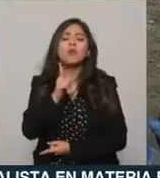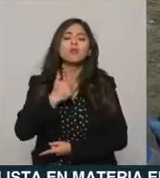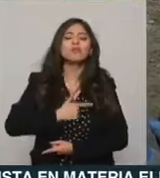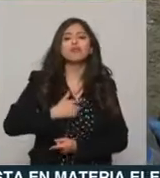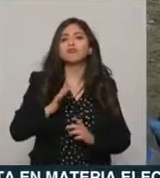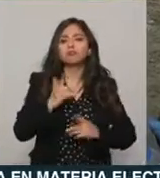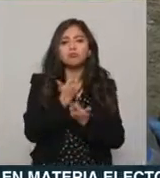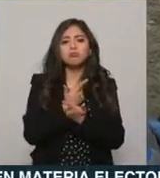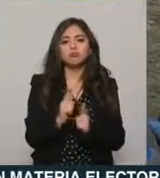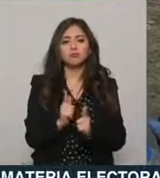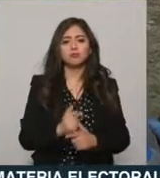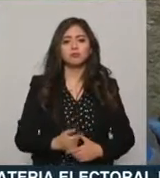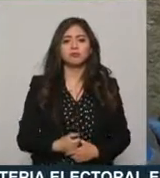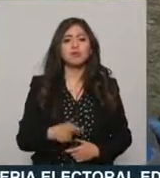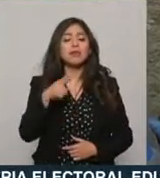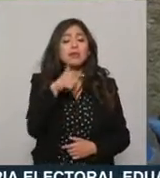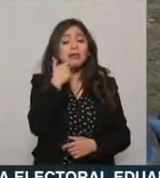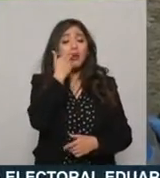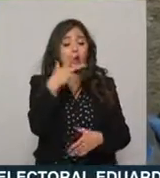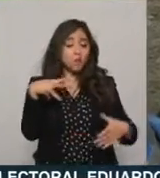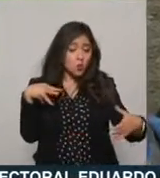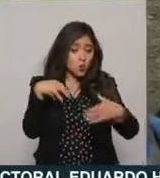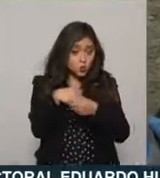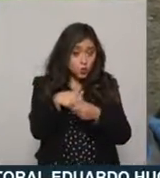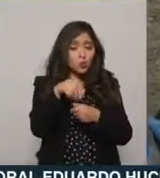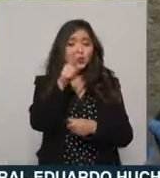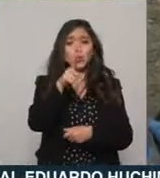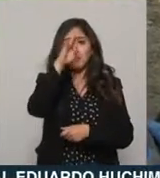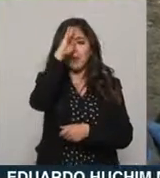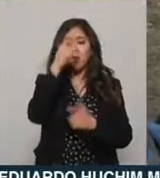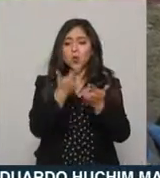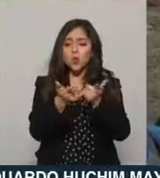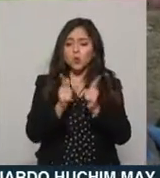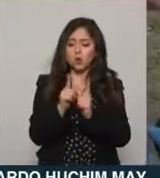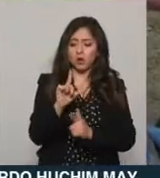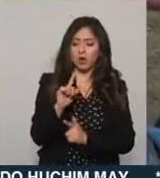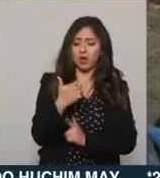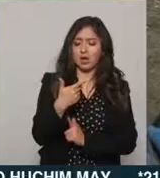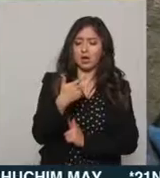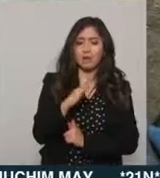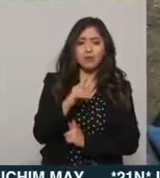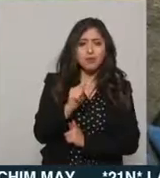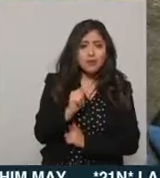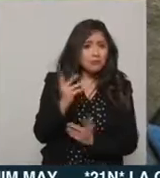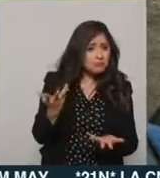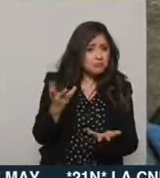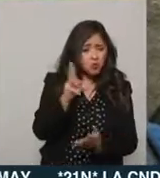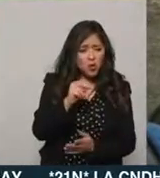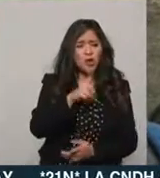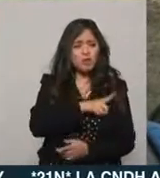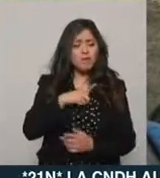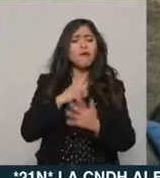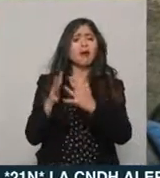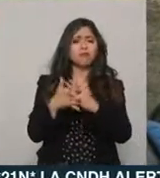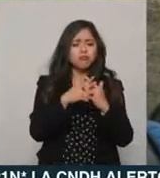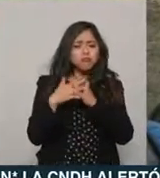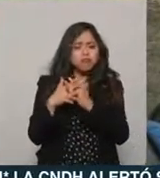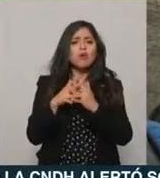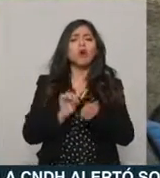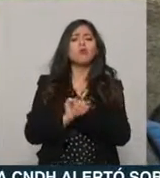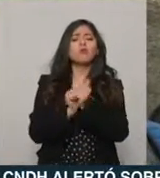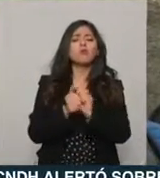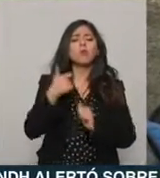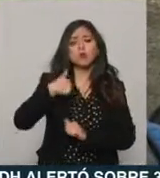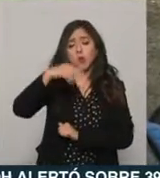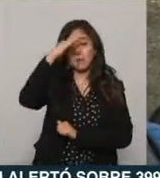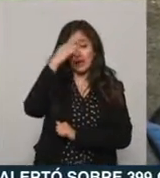vea incluir, que no nada más sea un equipo LGBT, sino que sea realmente de diversidad. Que eso es lo importante. Considero